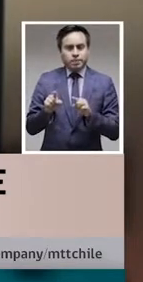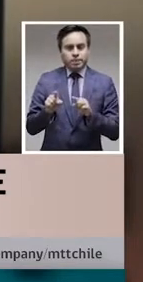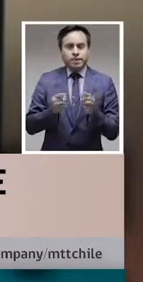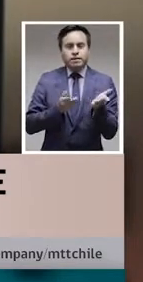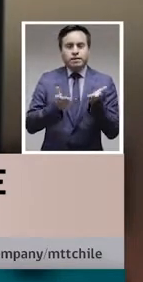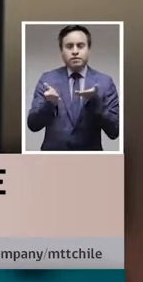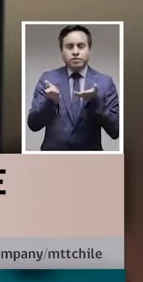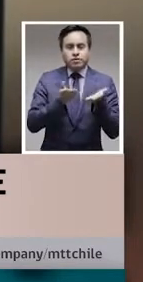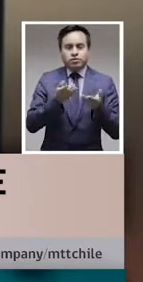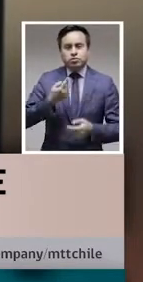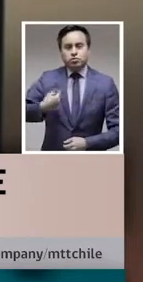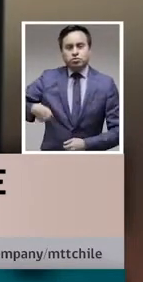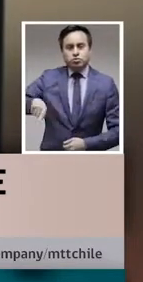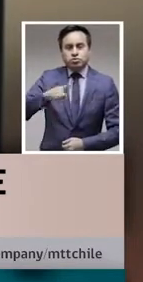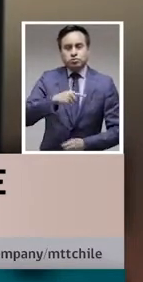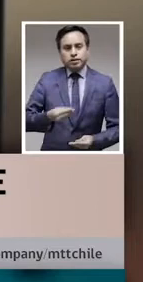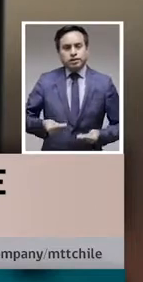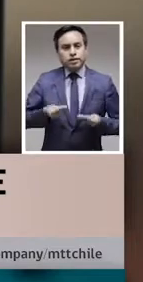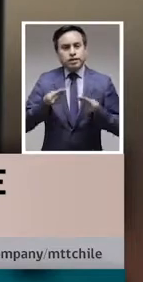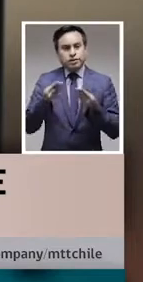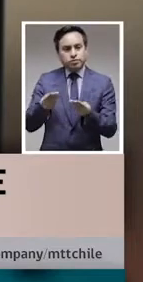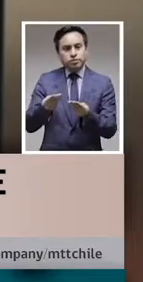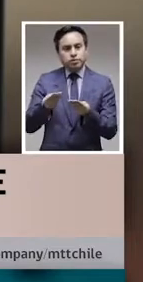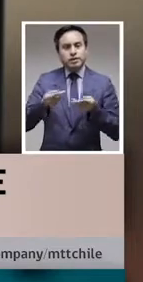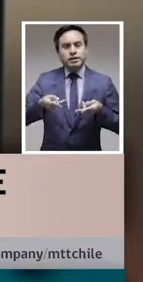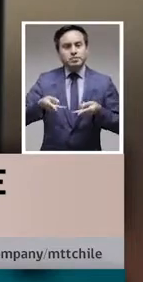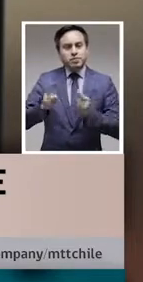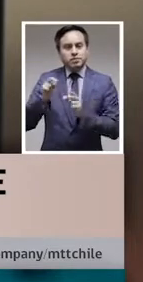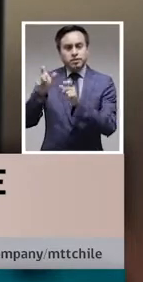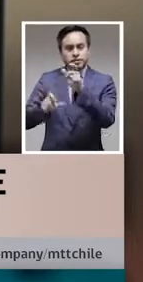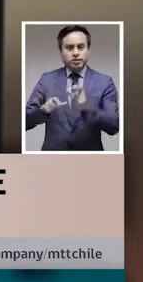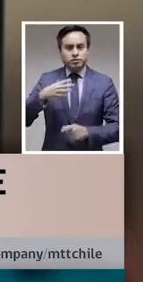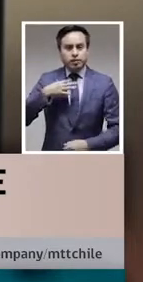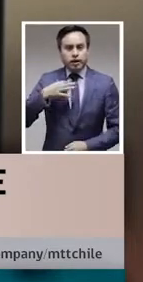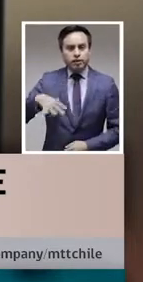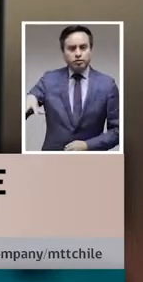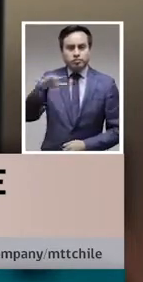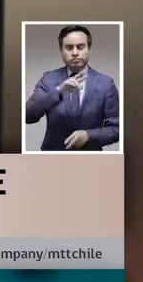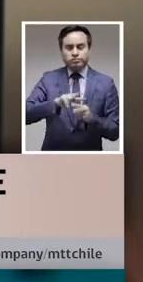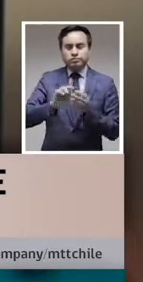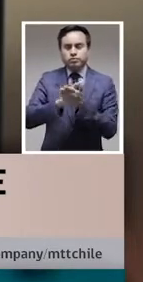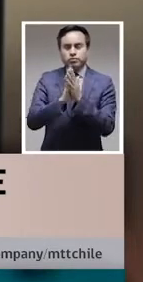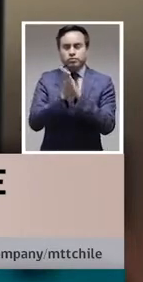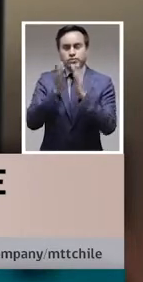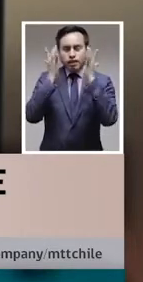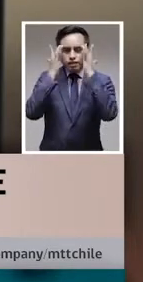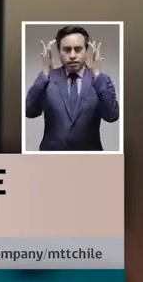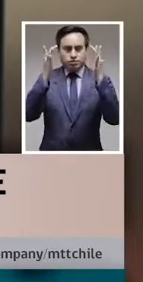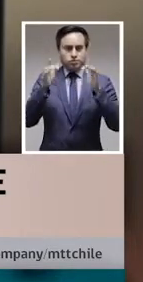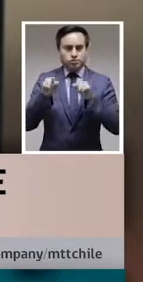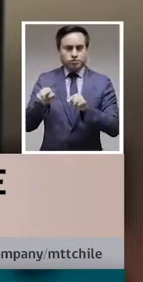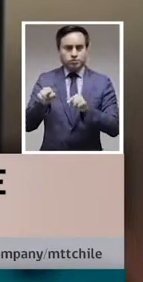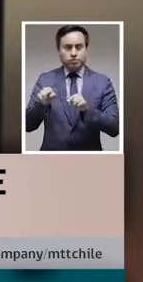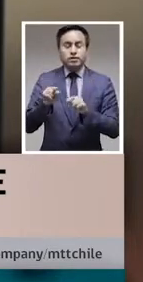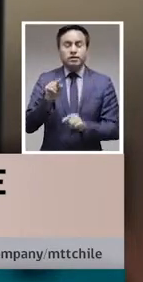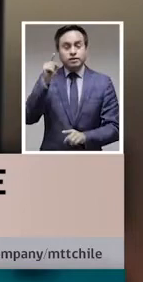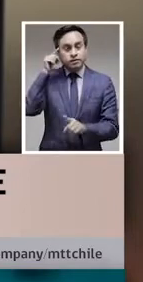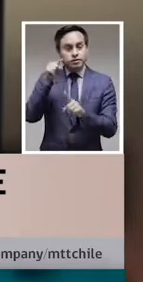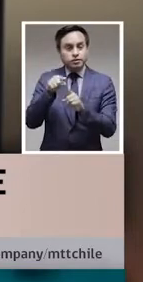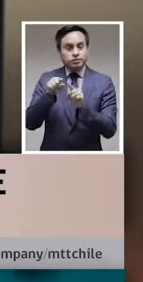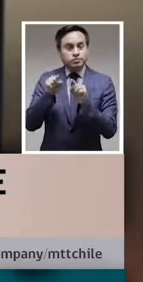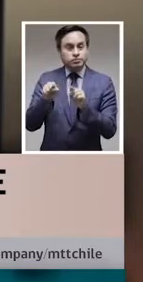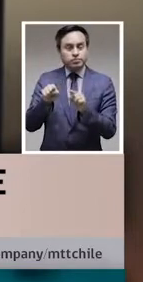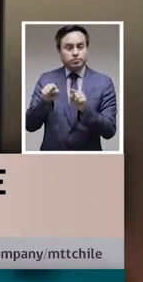los servicios que nosotros entreguemos le permitan a los ciudadanos desplegar todos sus talentos. Y en ese